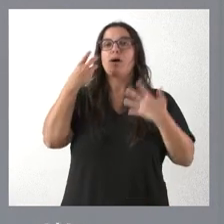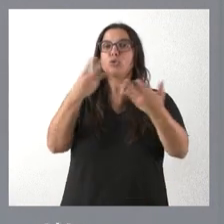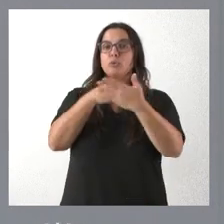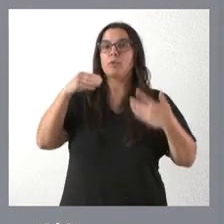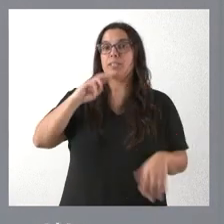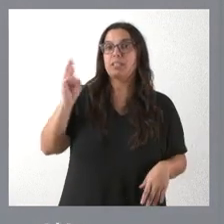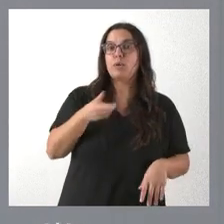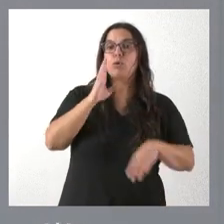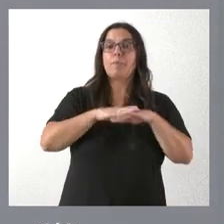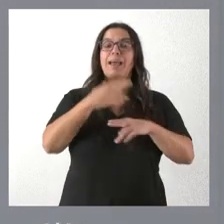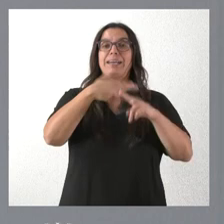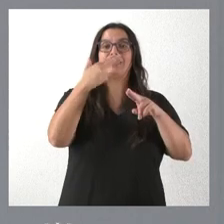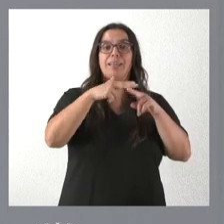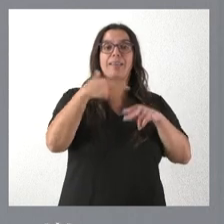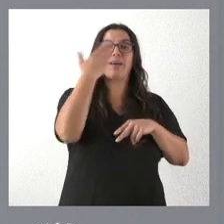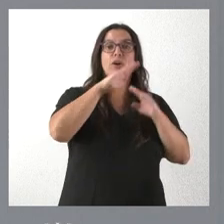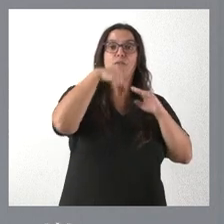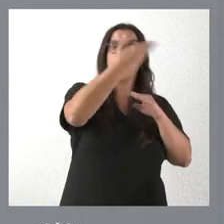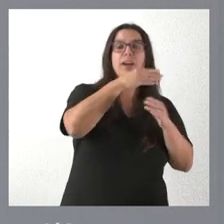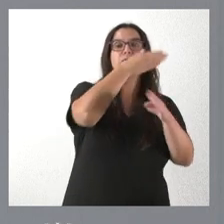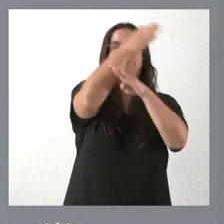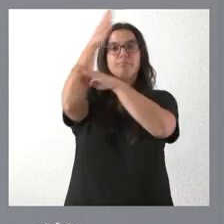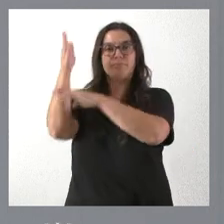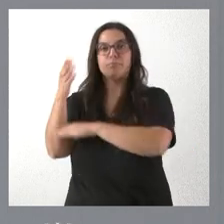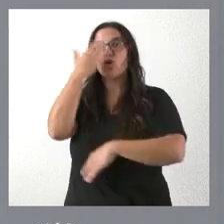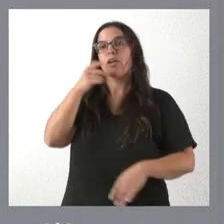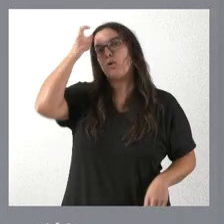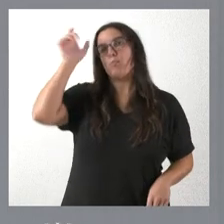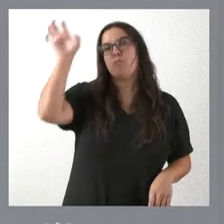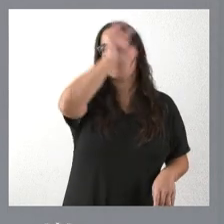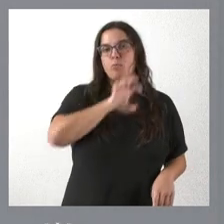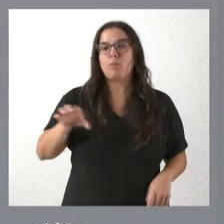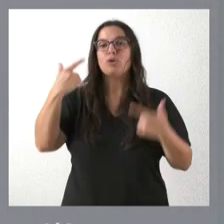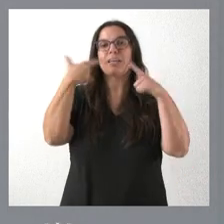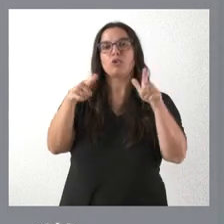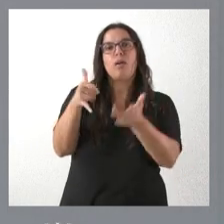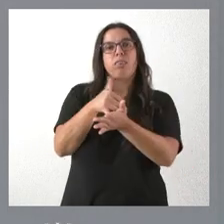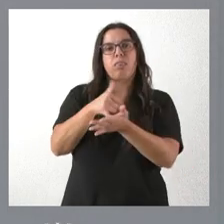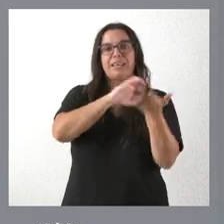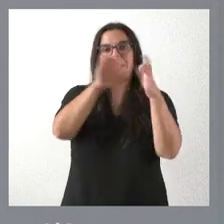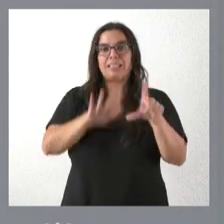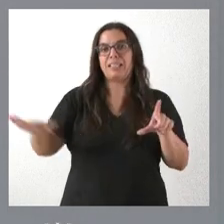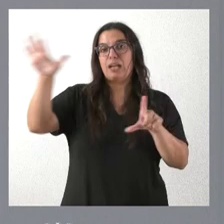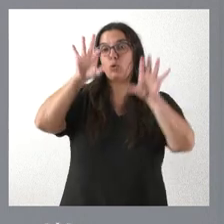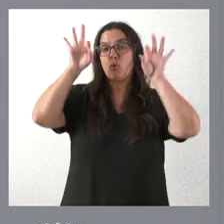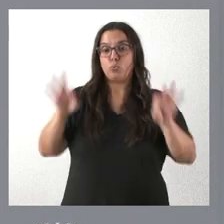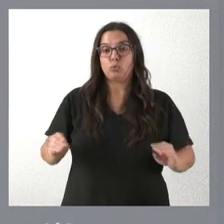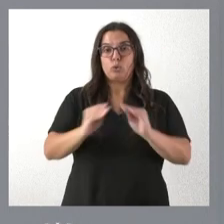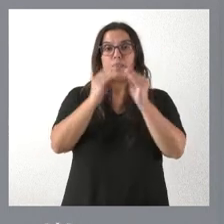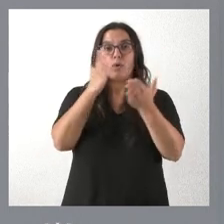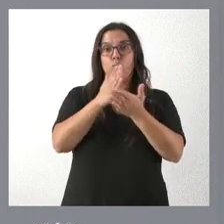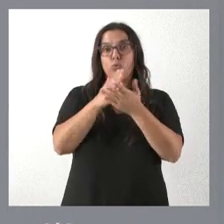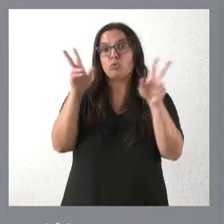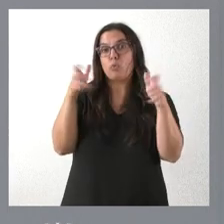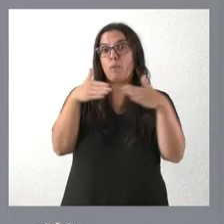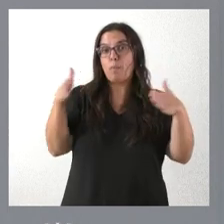llevar actividades extraescolares a centros educativos en zonas Rurales y sectores vulnerables de Castilla y León coincidiendo con el inicio de este nuevo curso